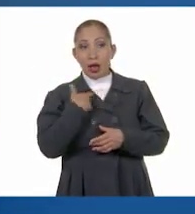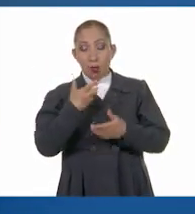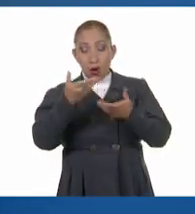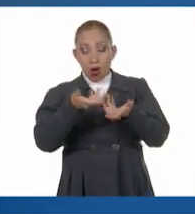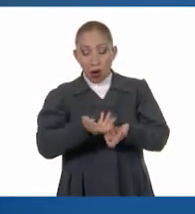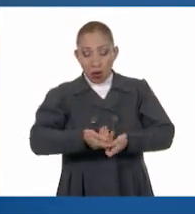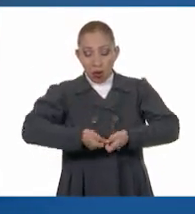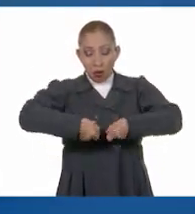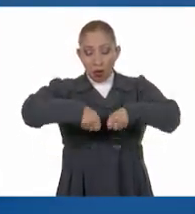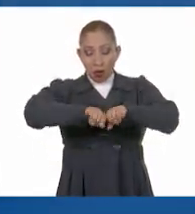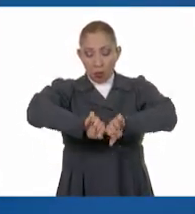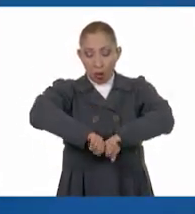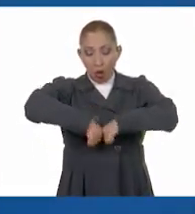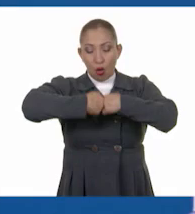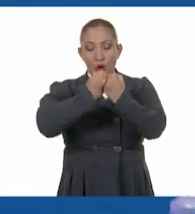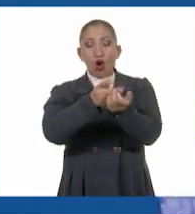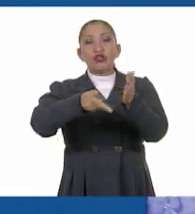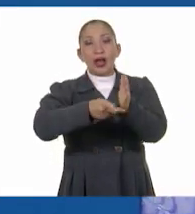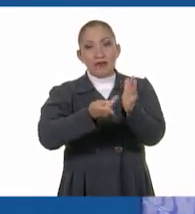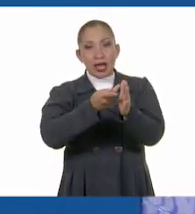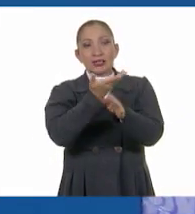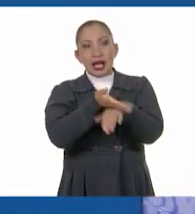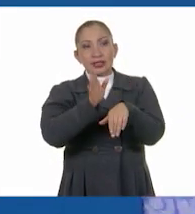vuelta. Exactamente.